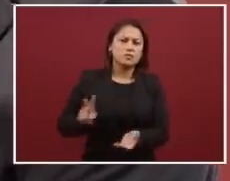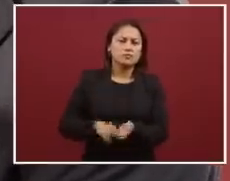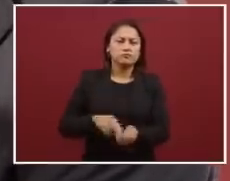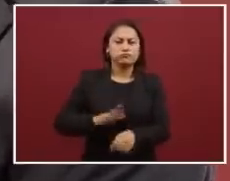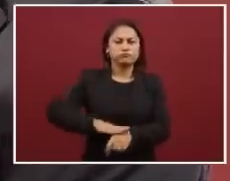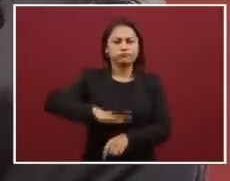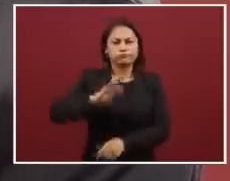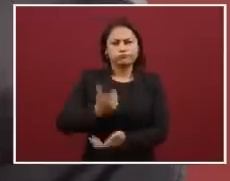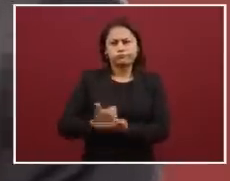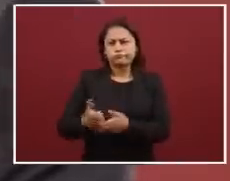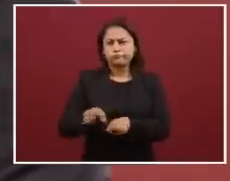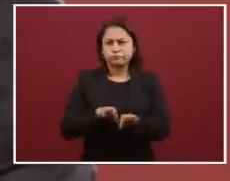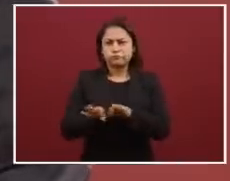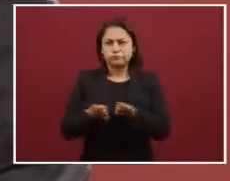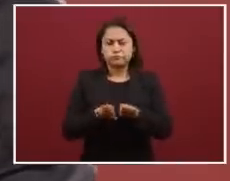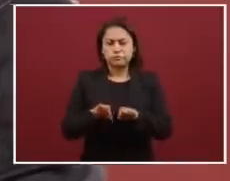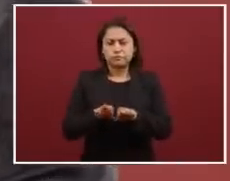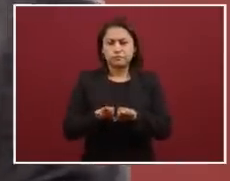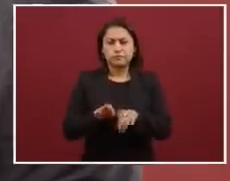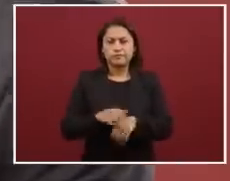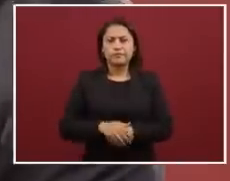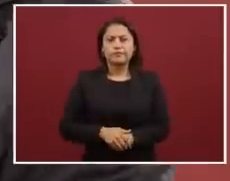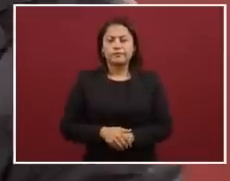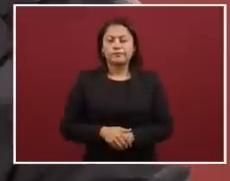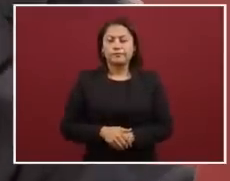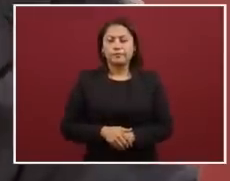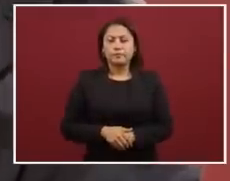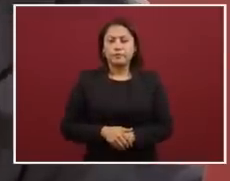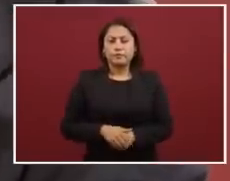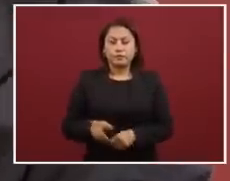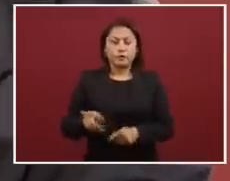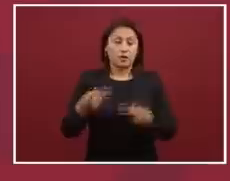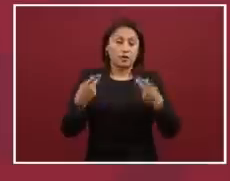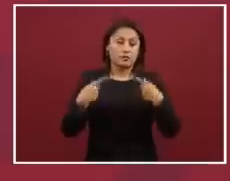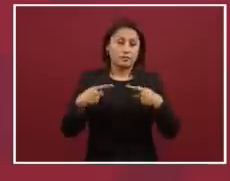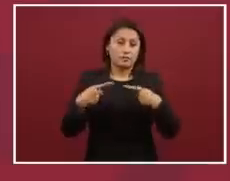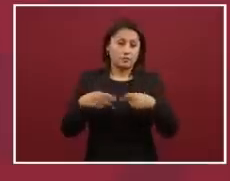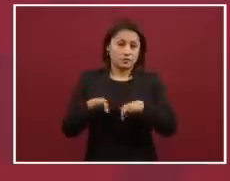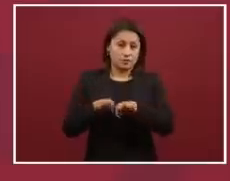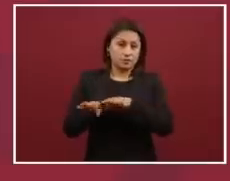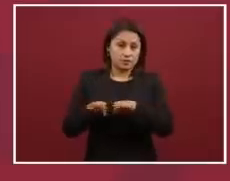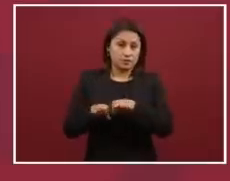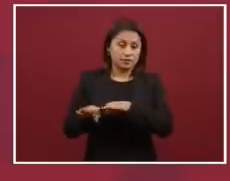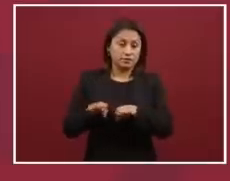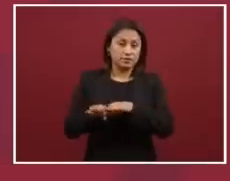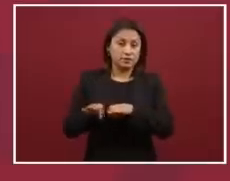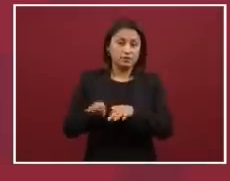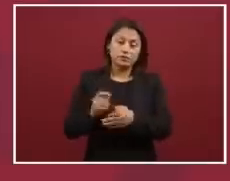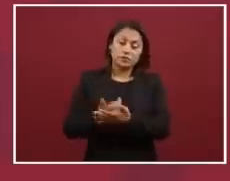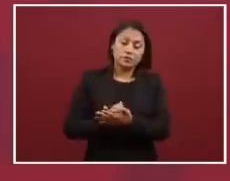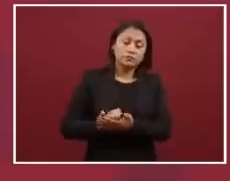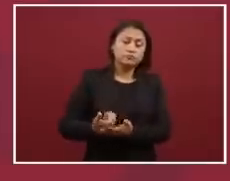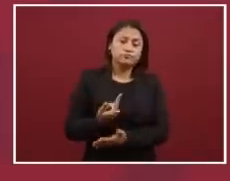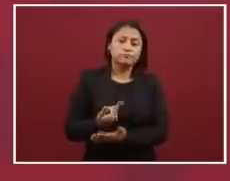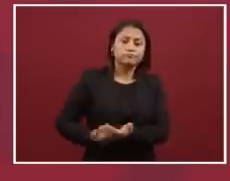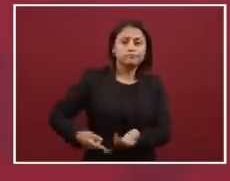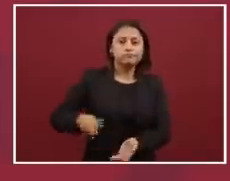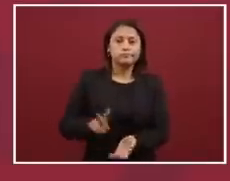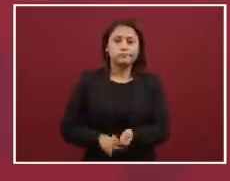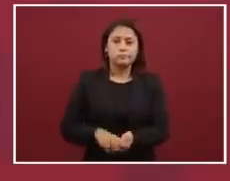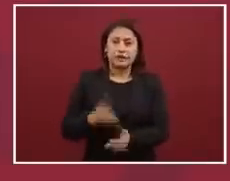Esa trabajadora ya por ley tiene que recibir el doble, tiene que recibir